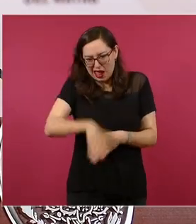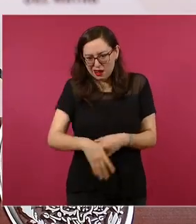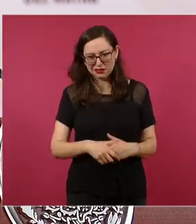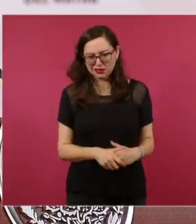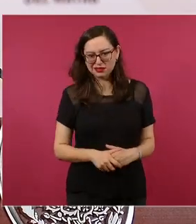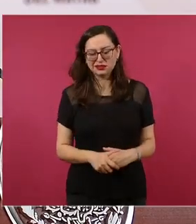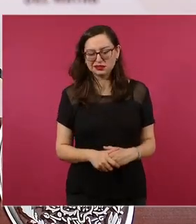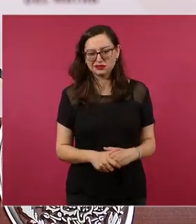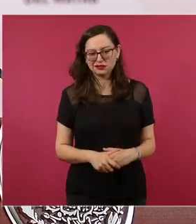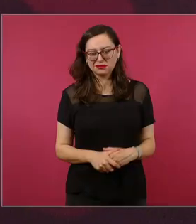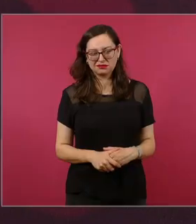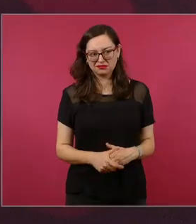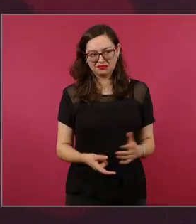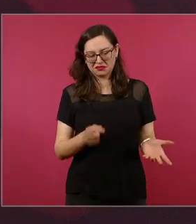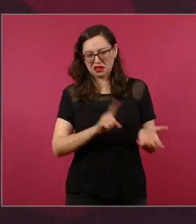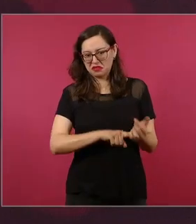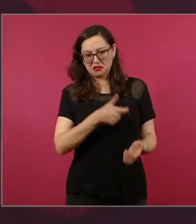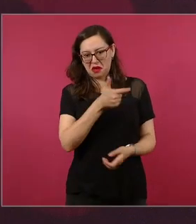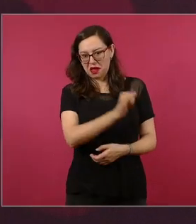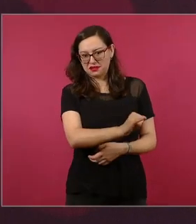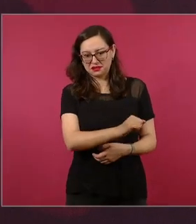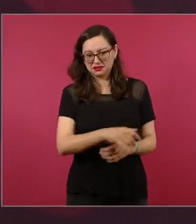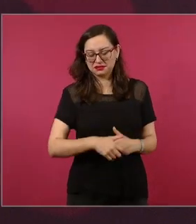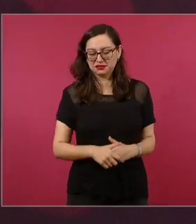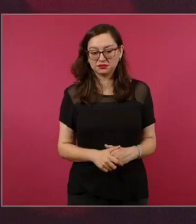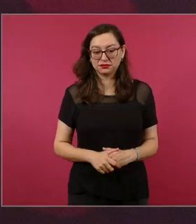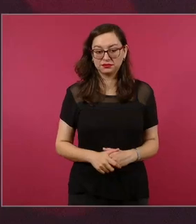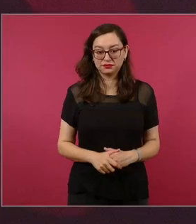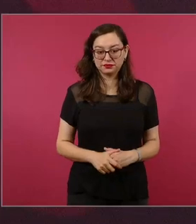la mayoría del pueblo.